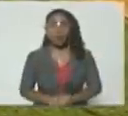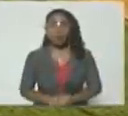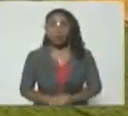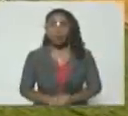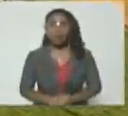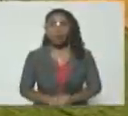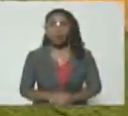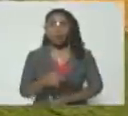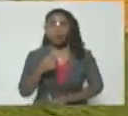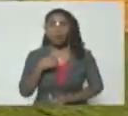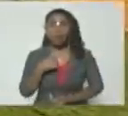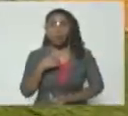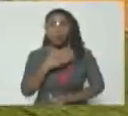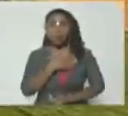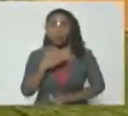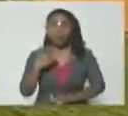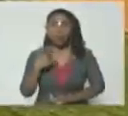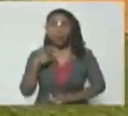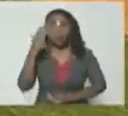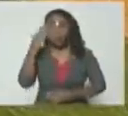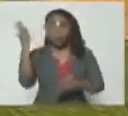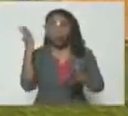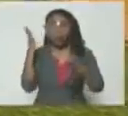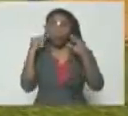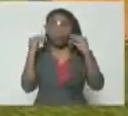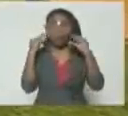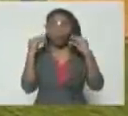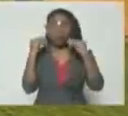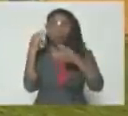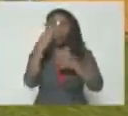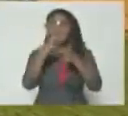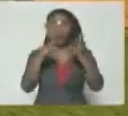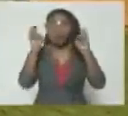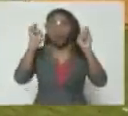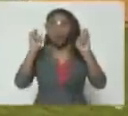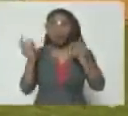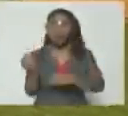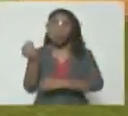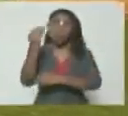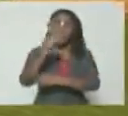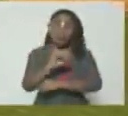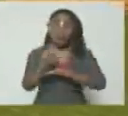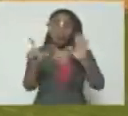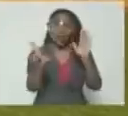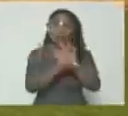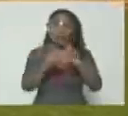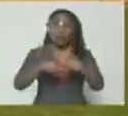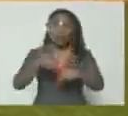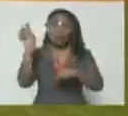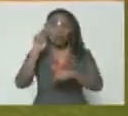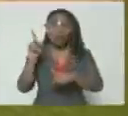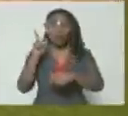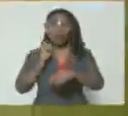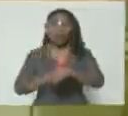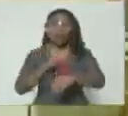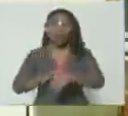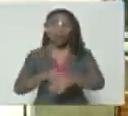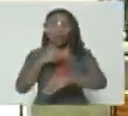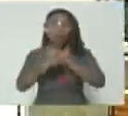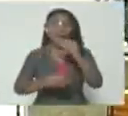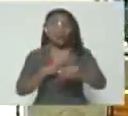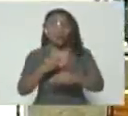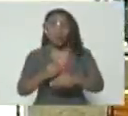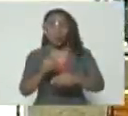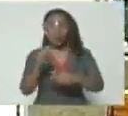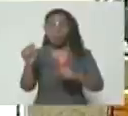Yo me voy a tomar el atrevimiento, aunque no sea experto en la materia, de agregar que además de que la legislación venezolana nos pide ese tiempo para considerar la